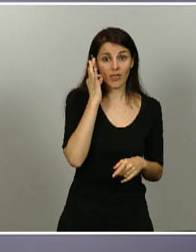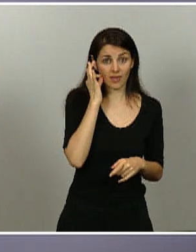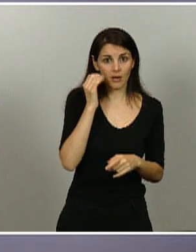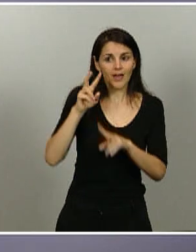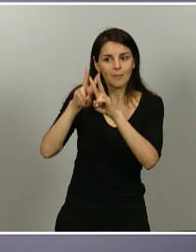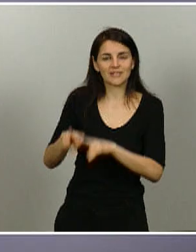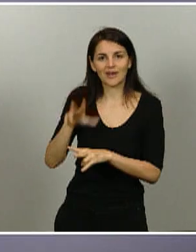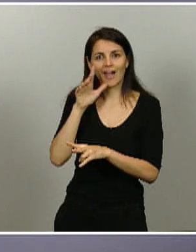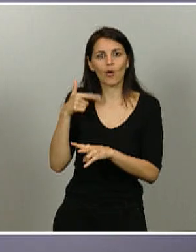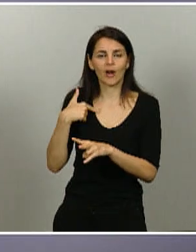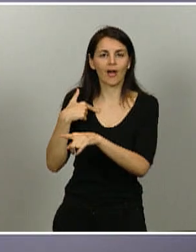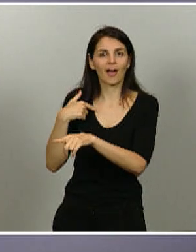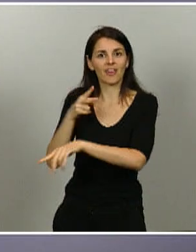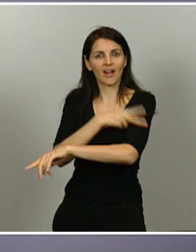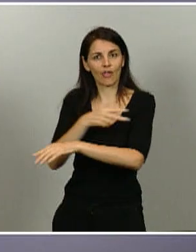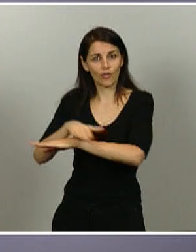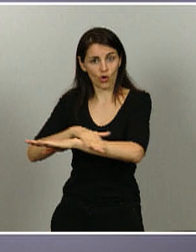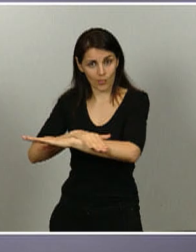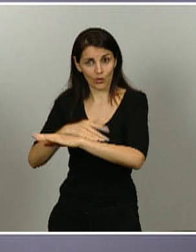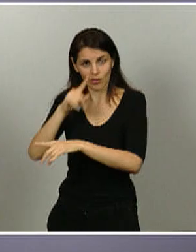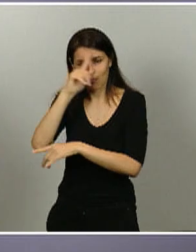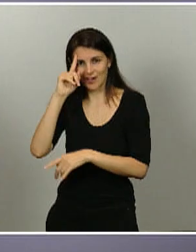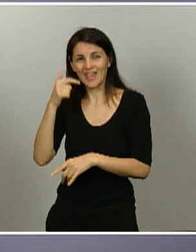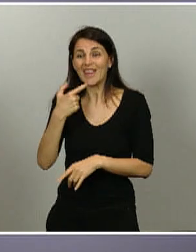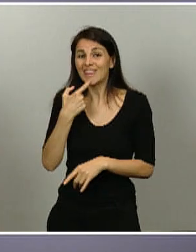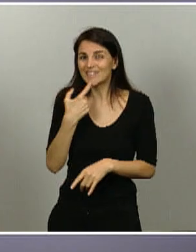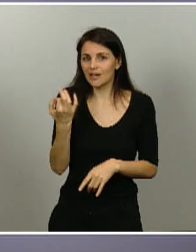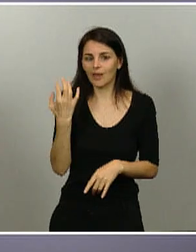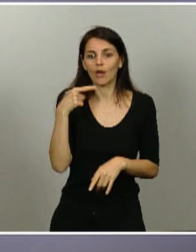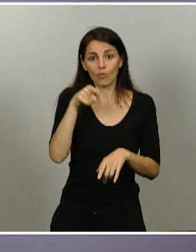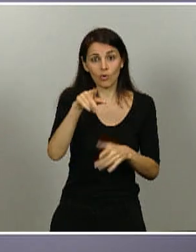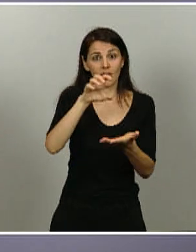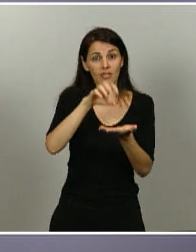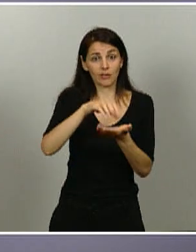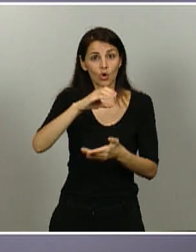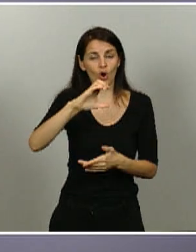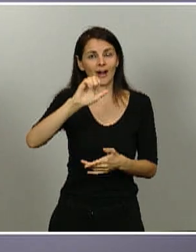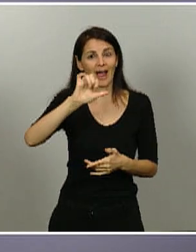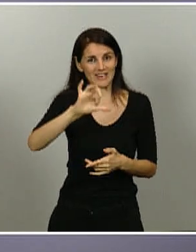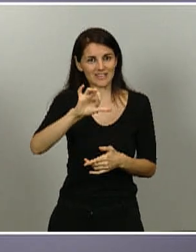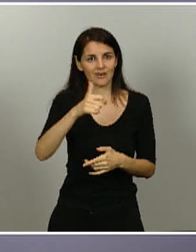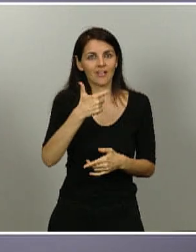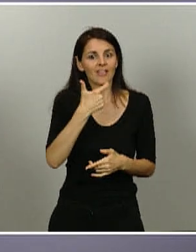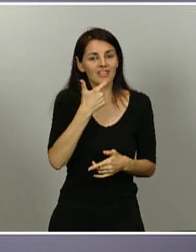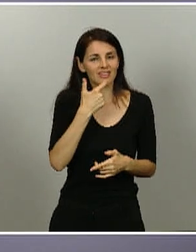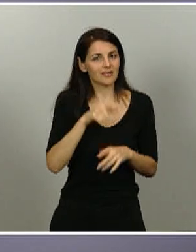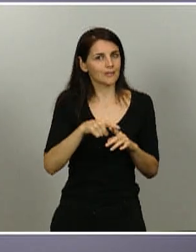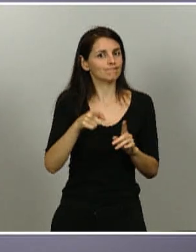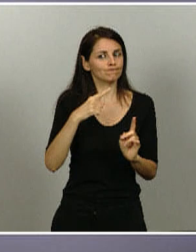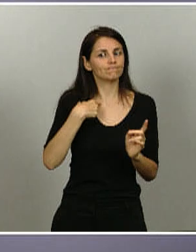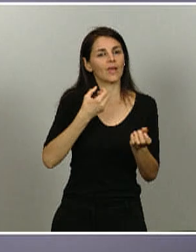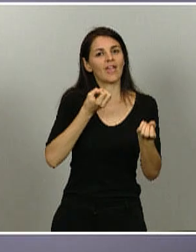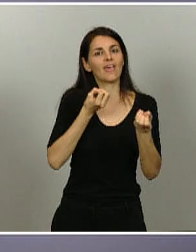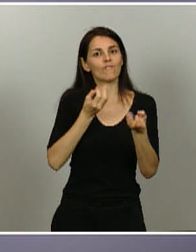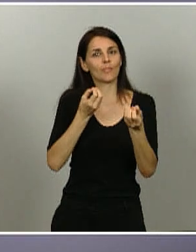reticencias por parte del Centro de Coordinación de Alertas y Emergencias y demoras sin causa justificada en la entrega de la documentación que se le